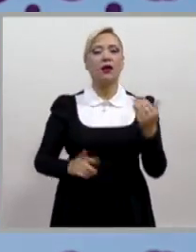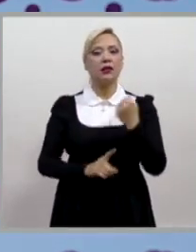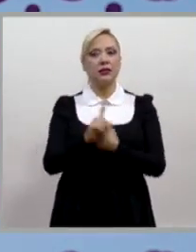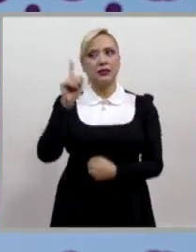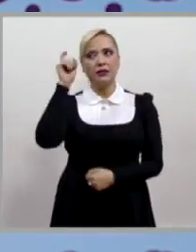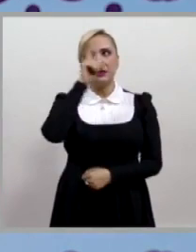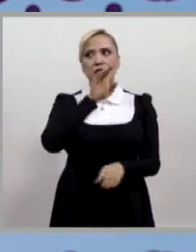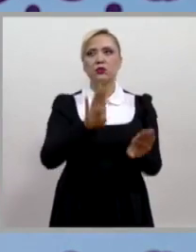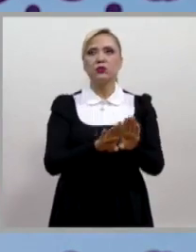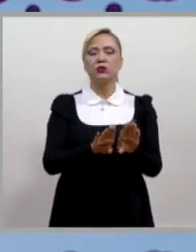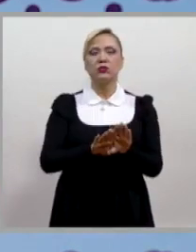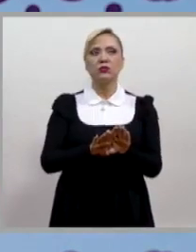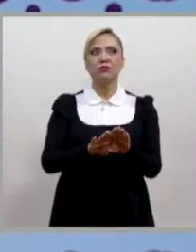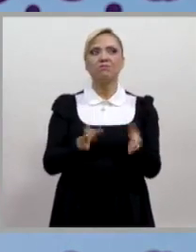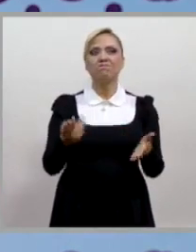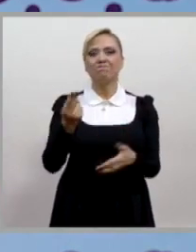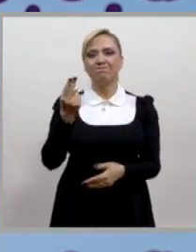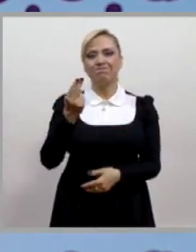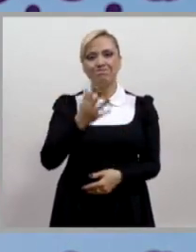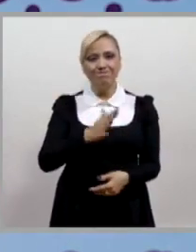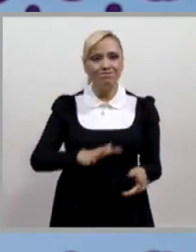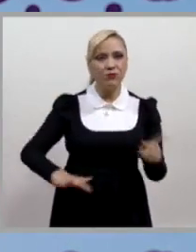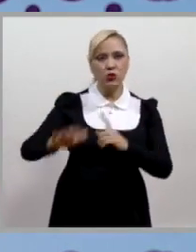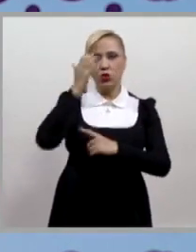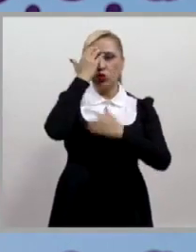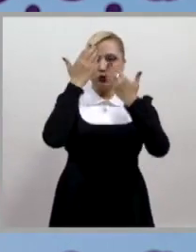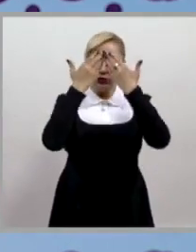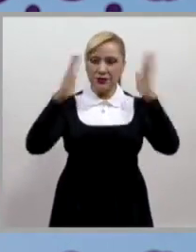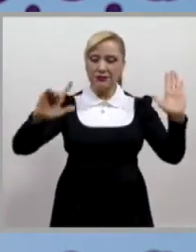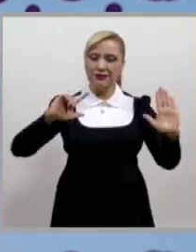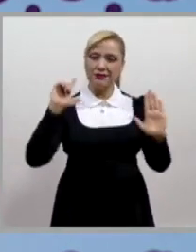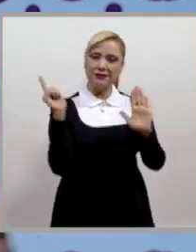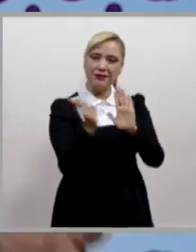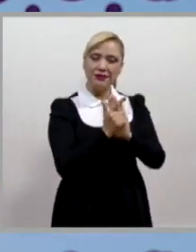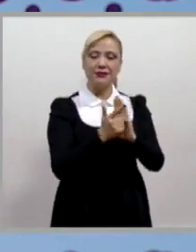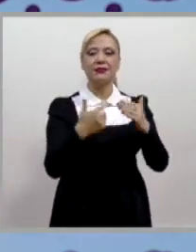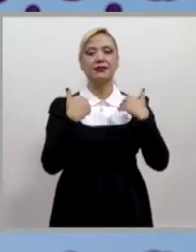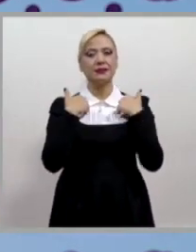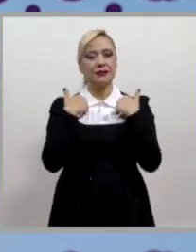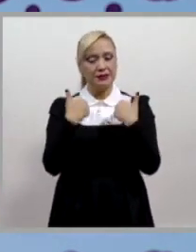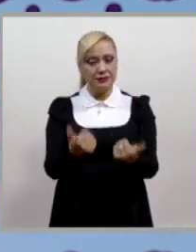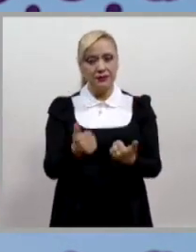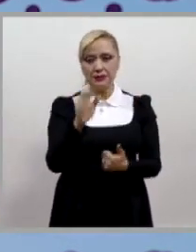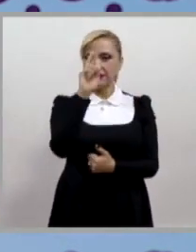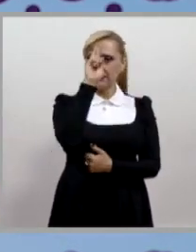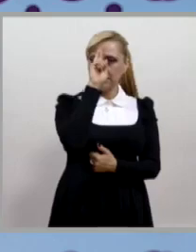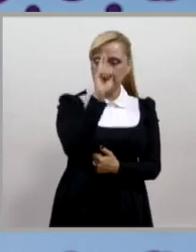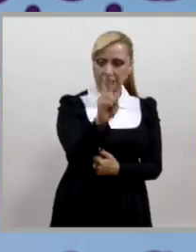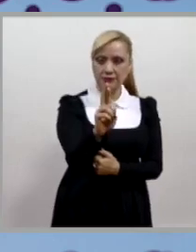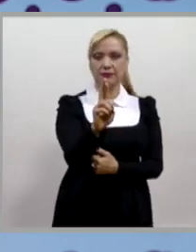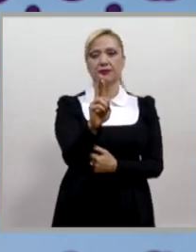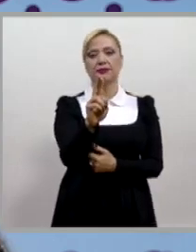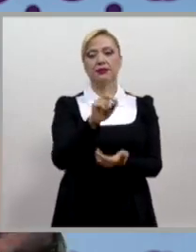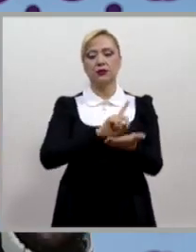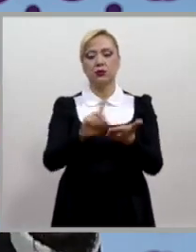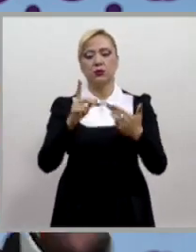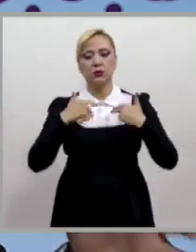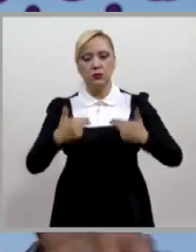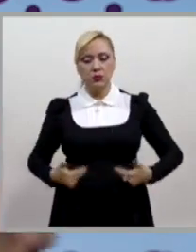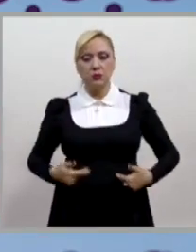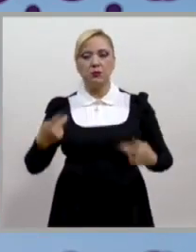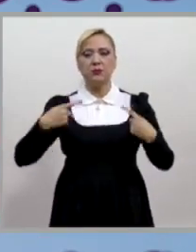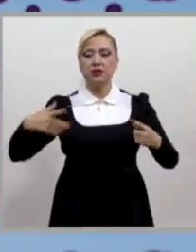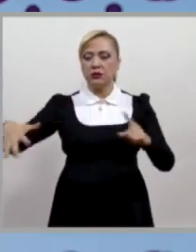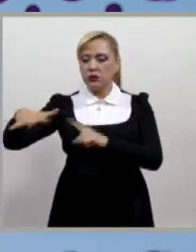la construcción y consolidación de una cultura jurídica de entendimiento, comprensión y respeto a los derechos humanos, social